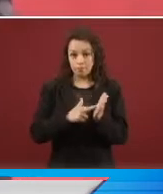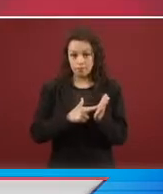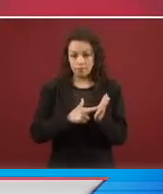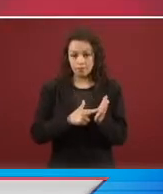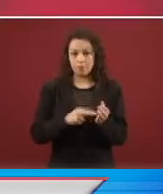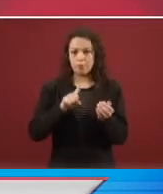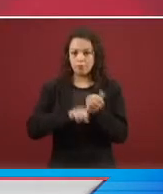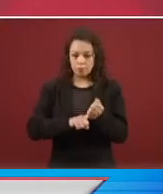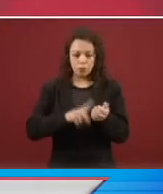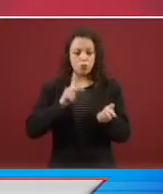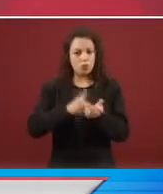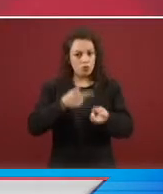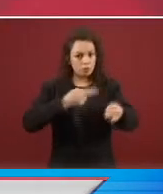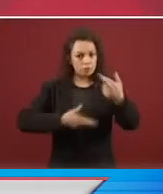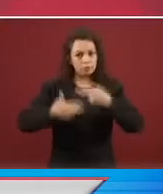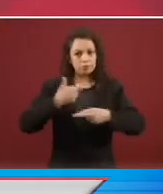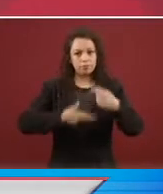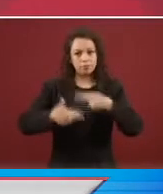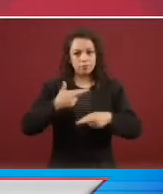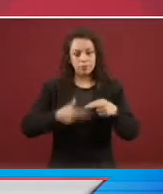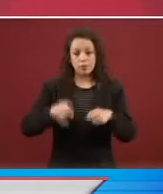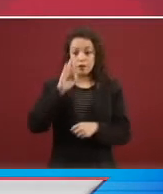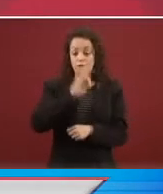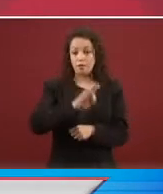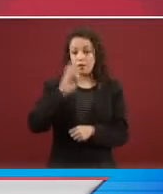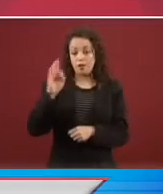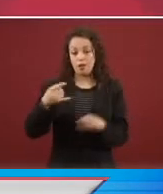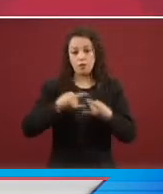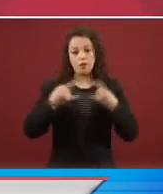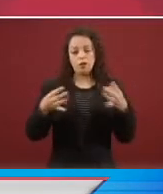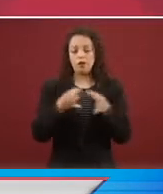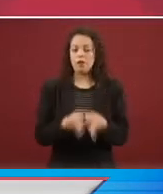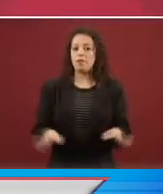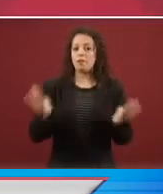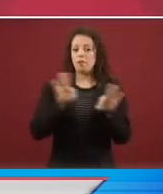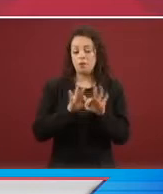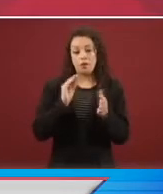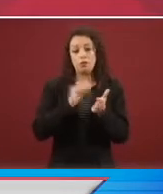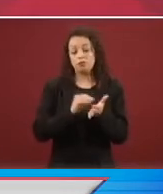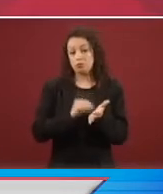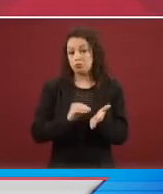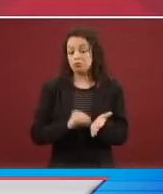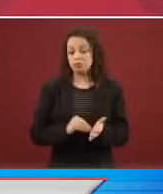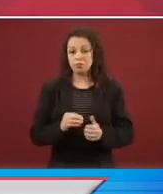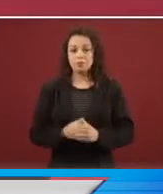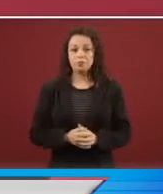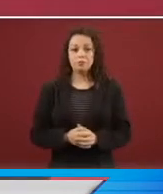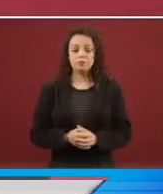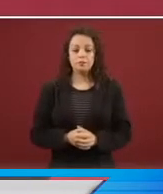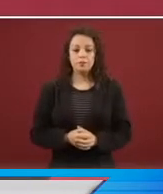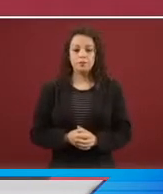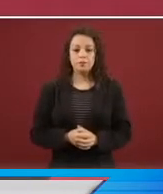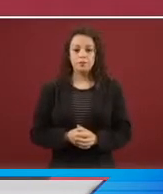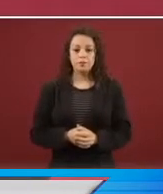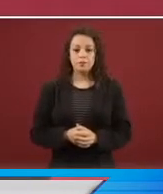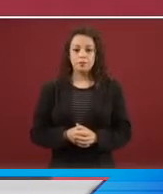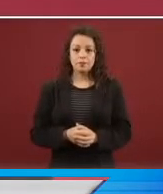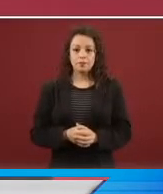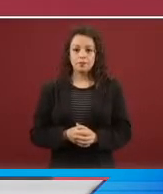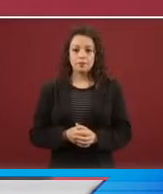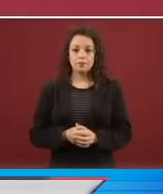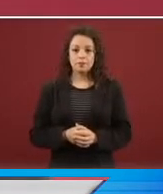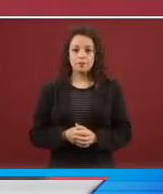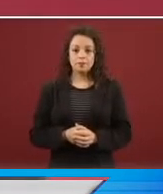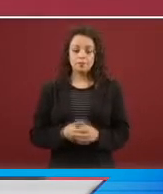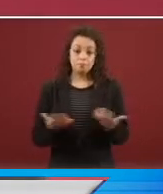en 1944, está vigente y nunca se ha incumplido, ya que el incumplimiento derivaría en un conflicto internacional. El acuerdo